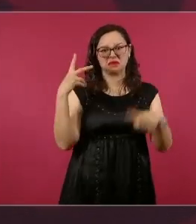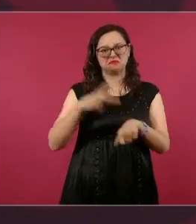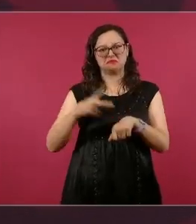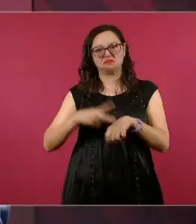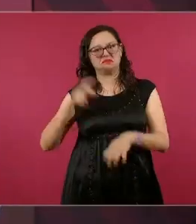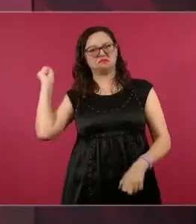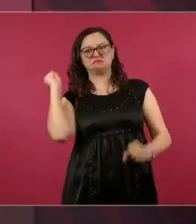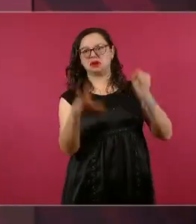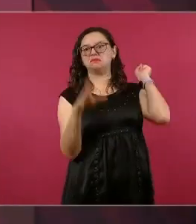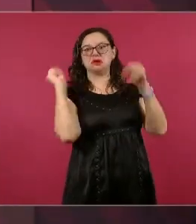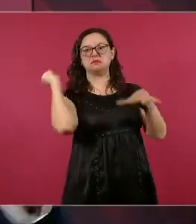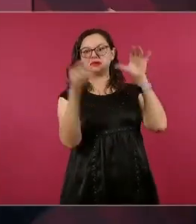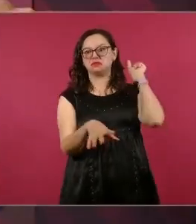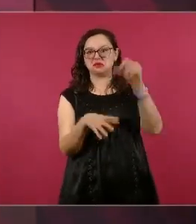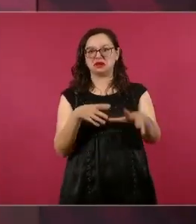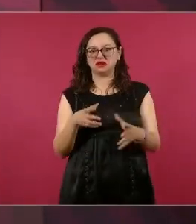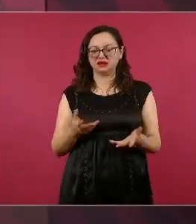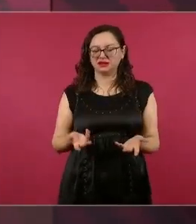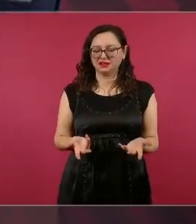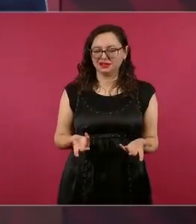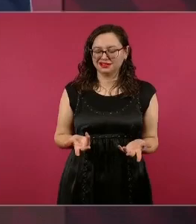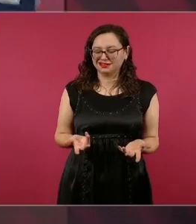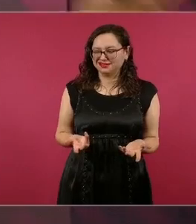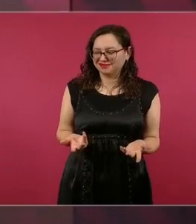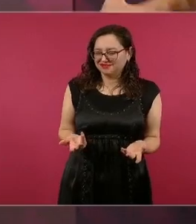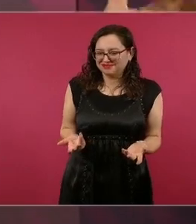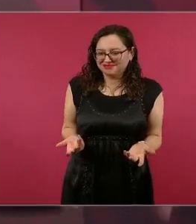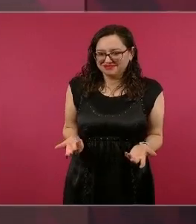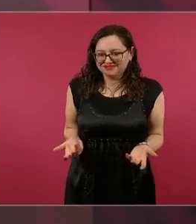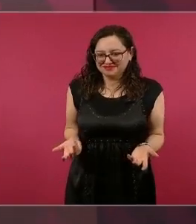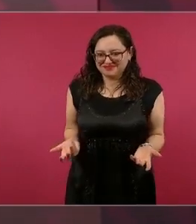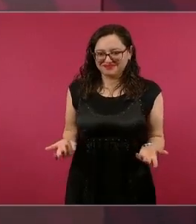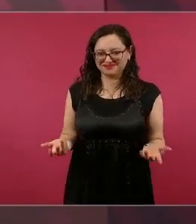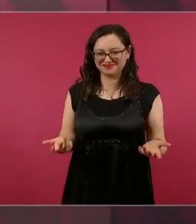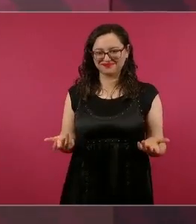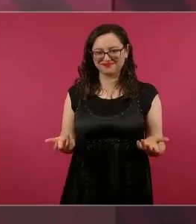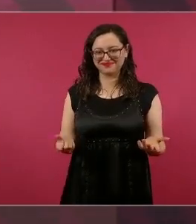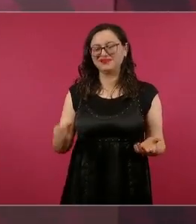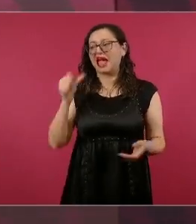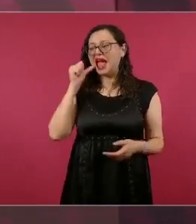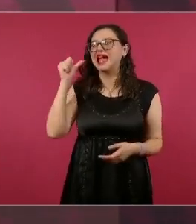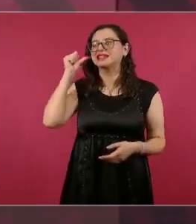radicaliza. En movimientos como esto, yo ayer hablé de eso,